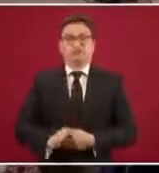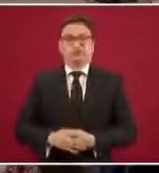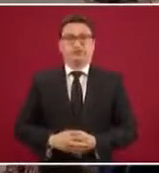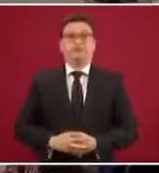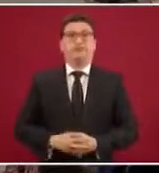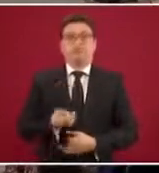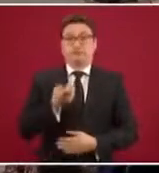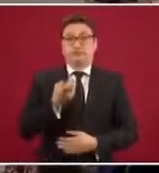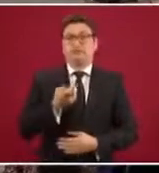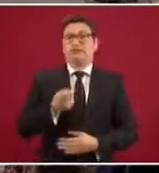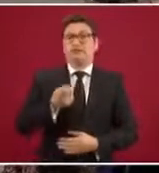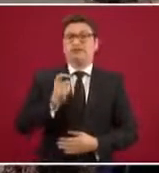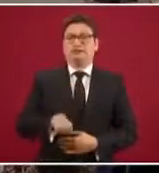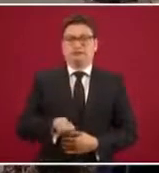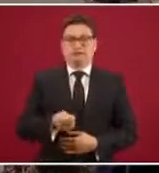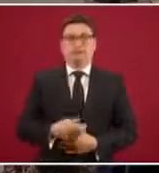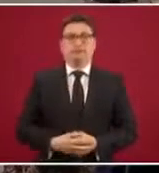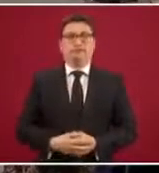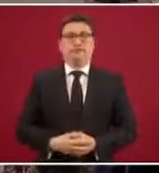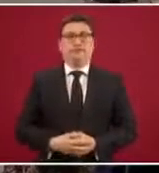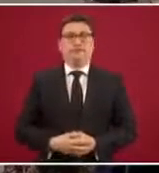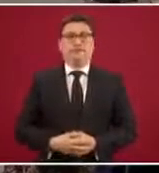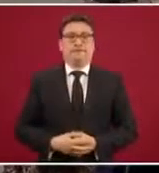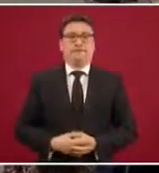Esto representa